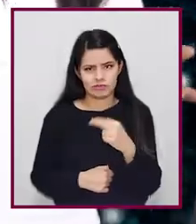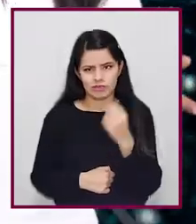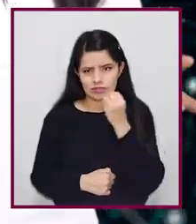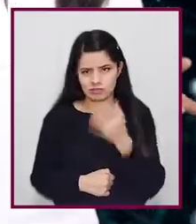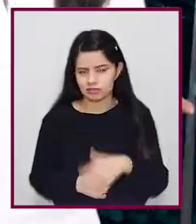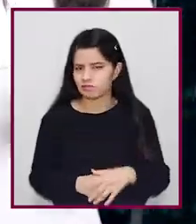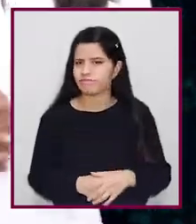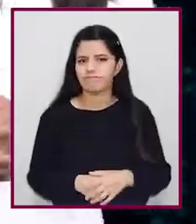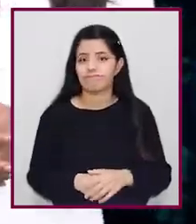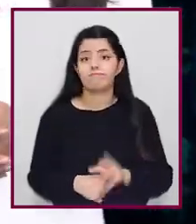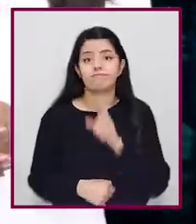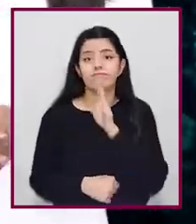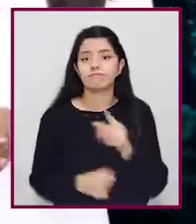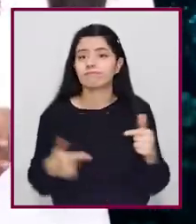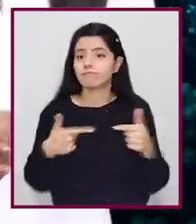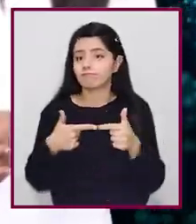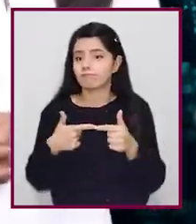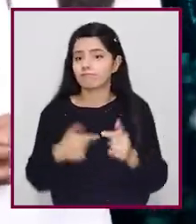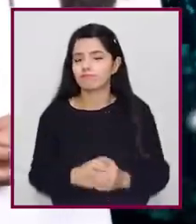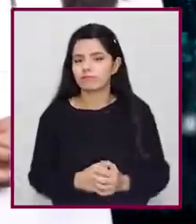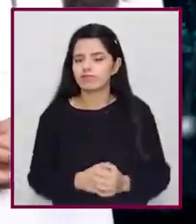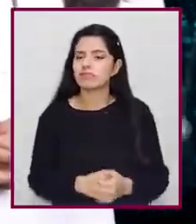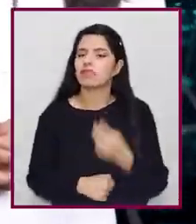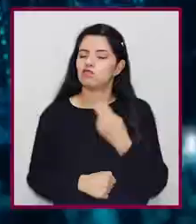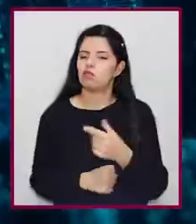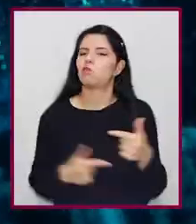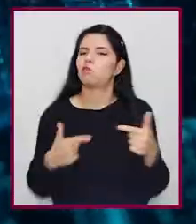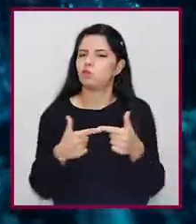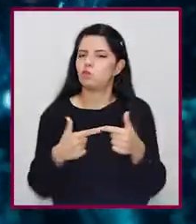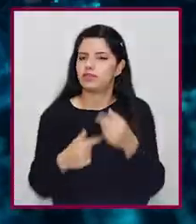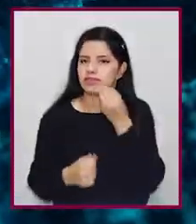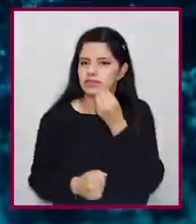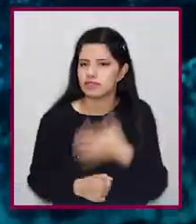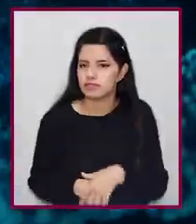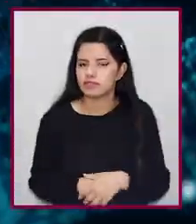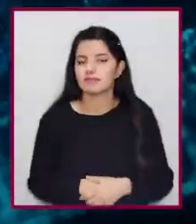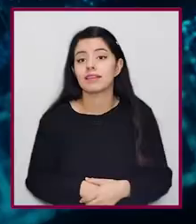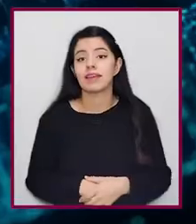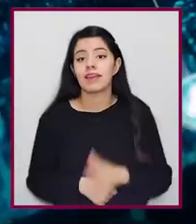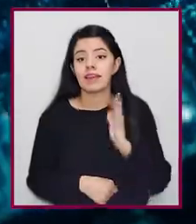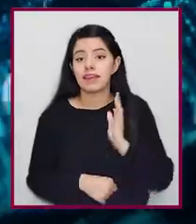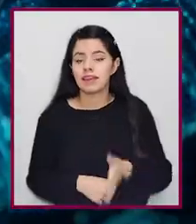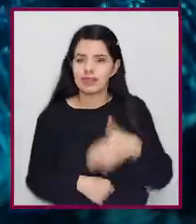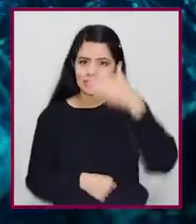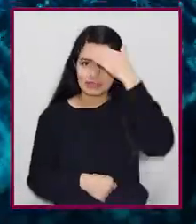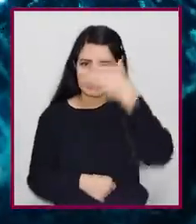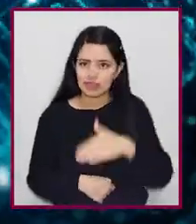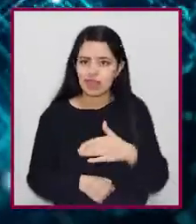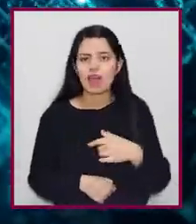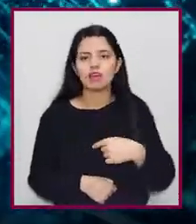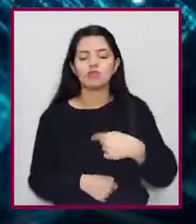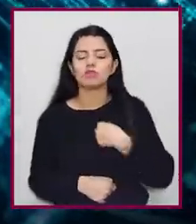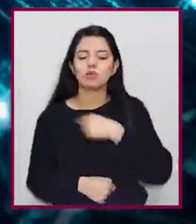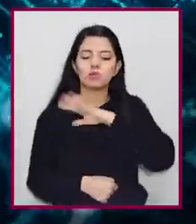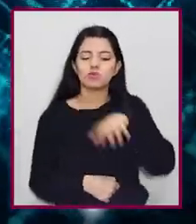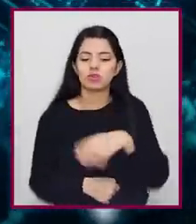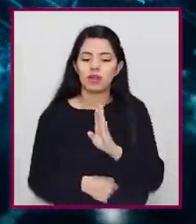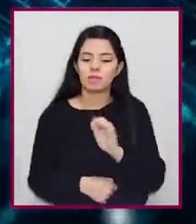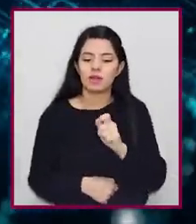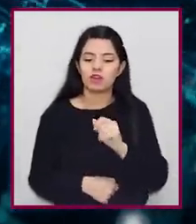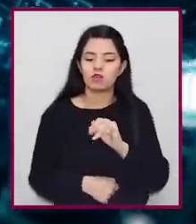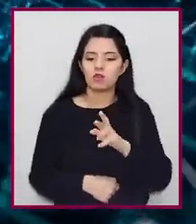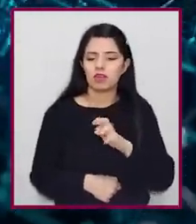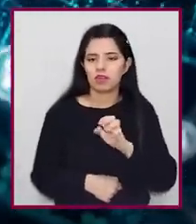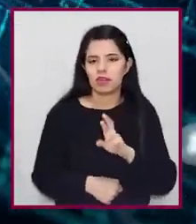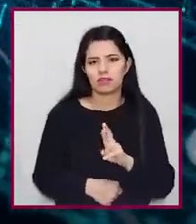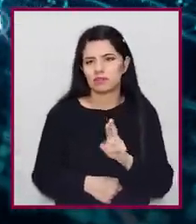Prefiero mil veces Google. ¡Claro! Google rifa. Ya sé. No me imagino a la gente diciendo voy a backrubear información